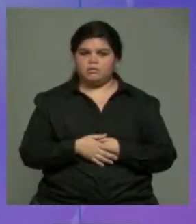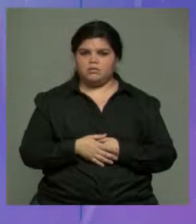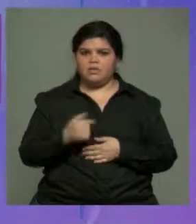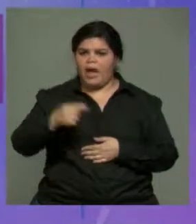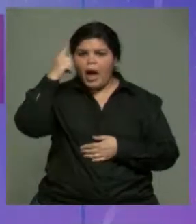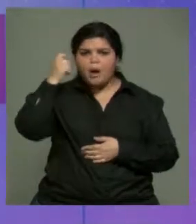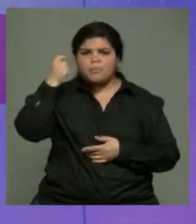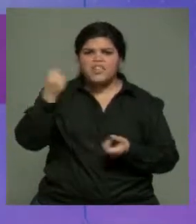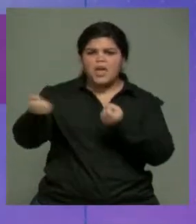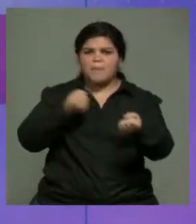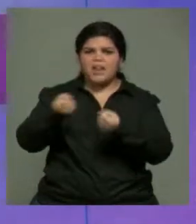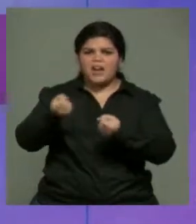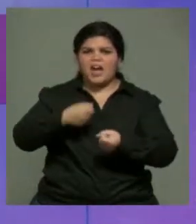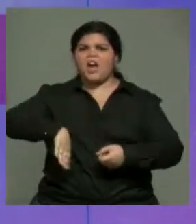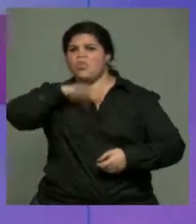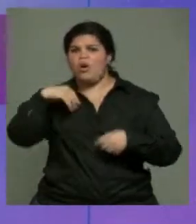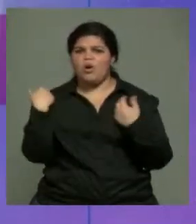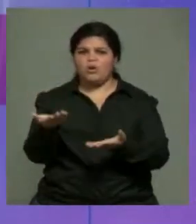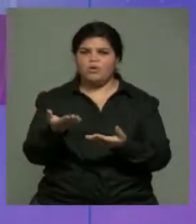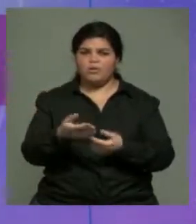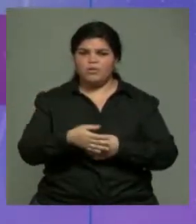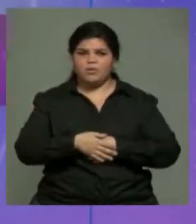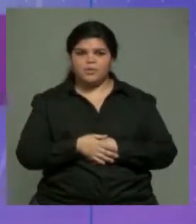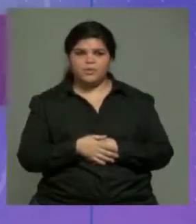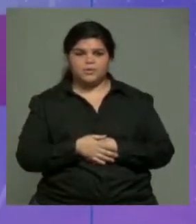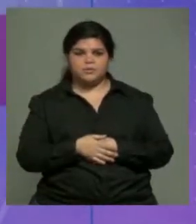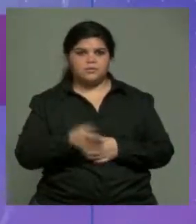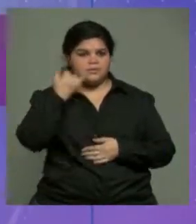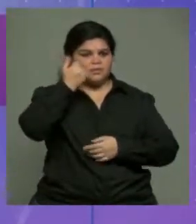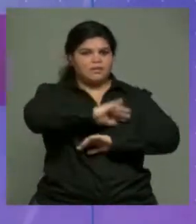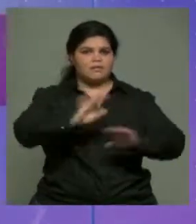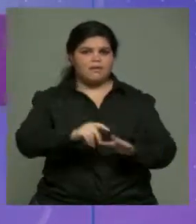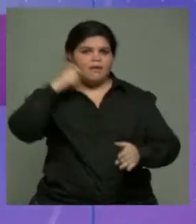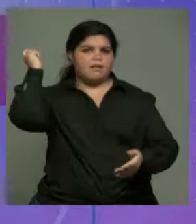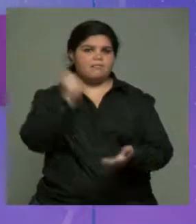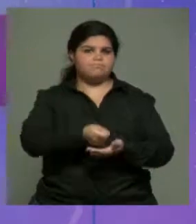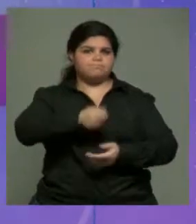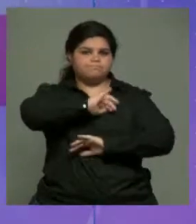¡Aprende a conducir, imbécil! ¡Te sentencio a besarme el trasero!